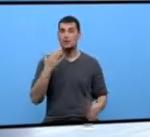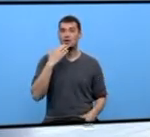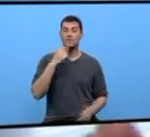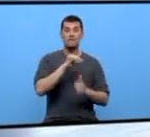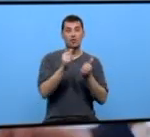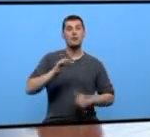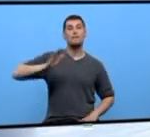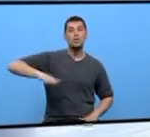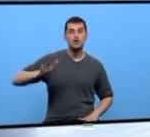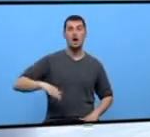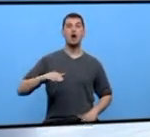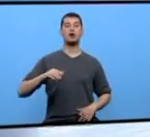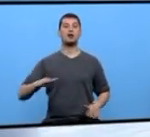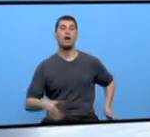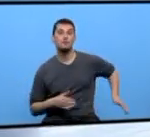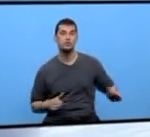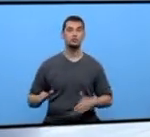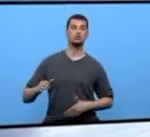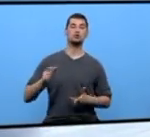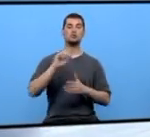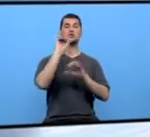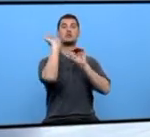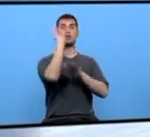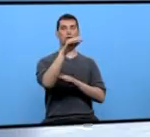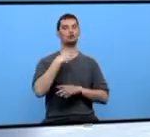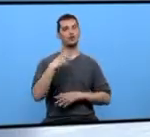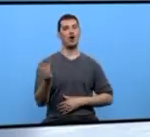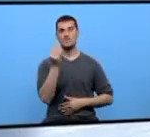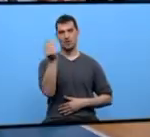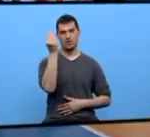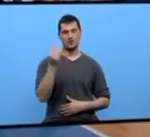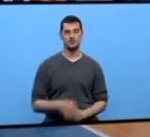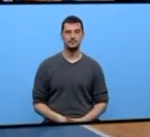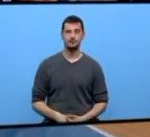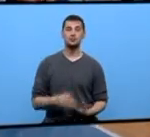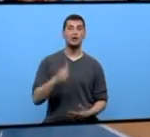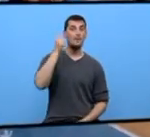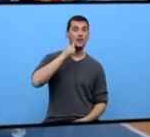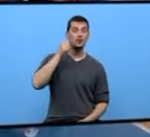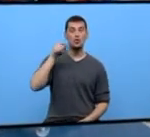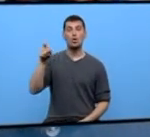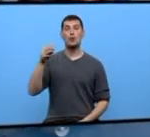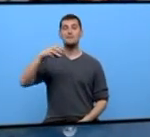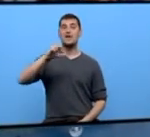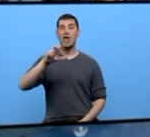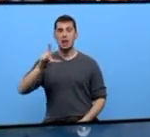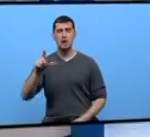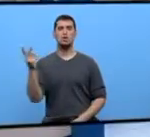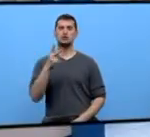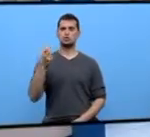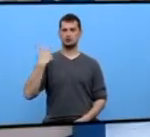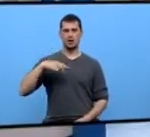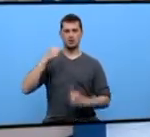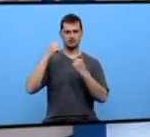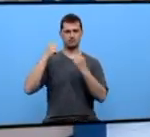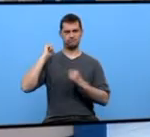en la manera de votar e en los cambios e en el tiro, que mejoré bastante. Pedro e Miguel son máis veteranos. Empecé con